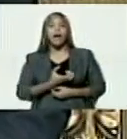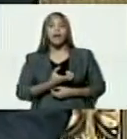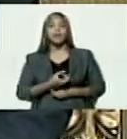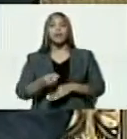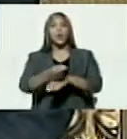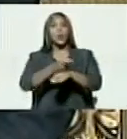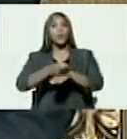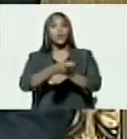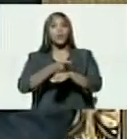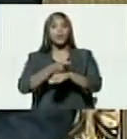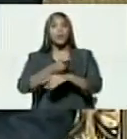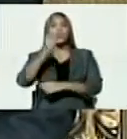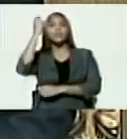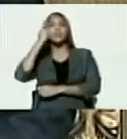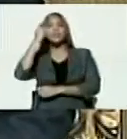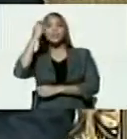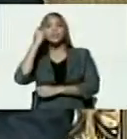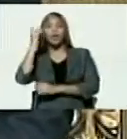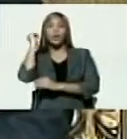al Consejo Legislativo,